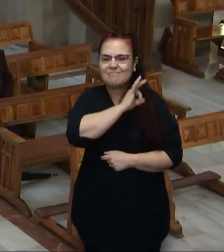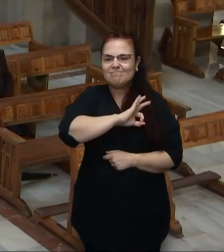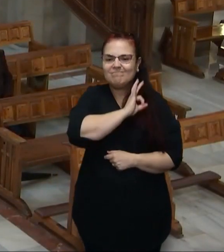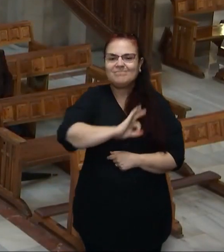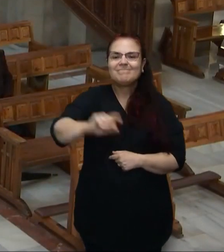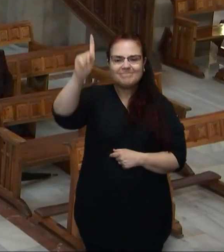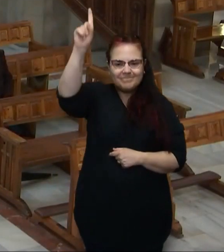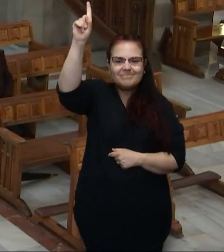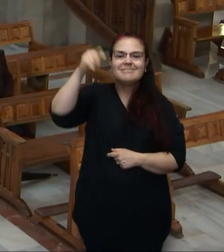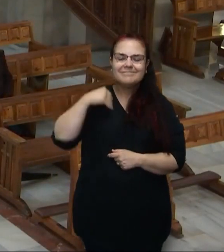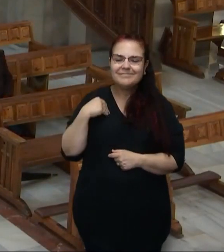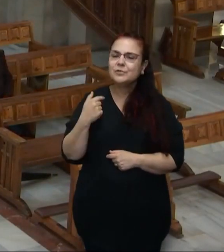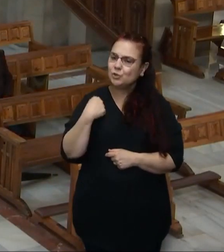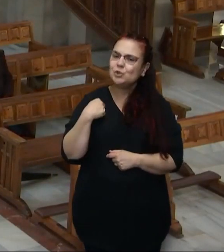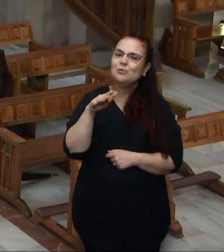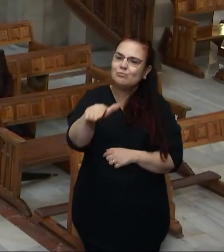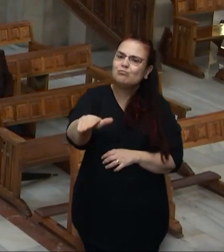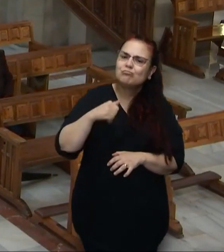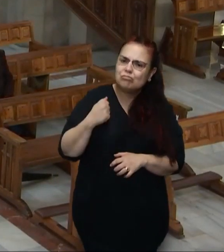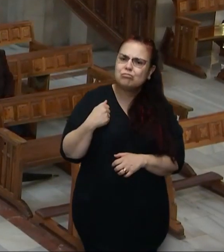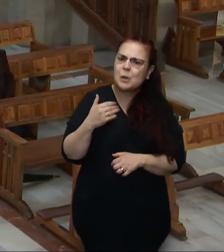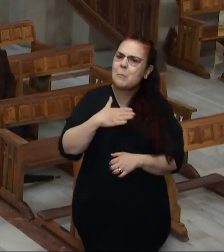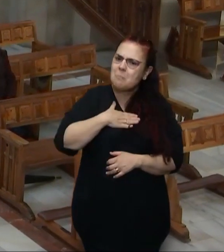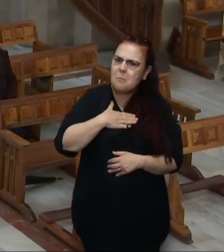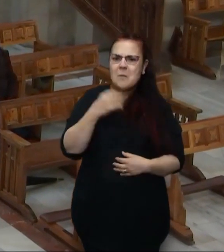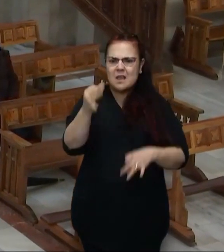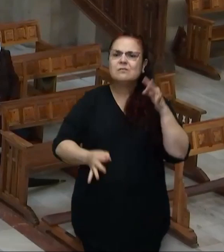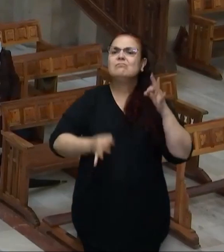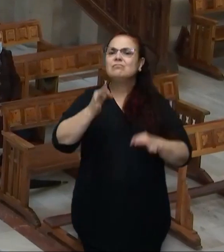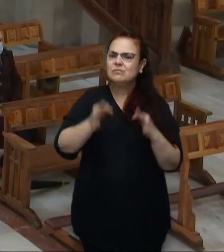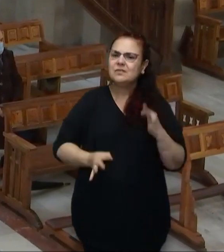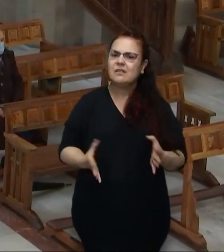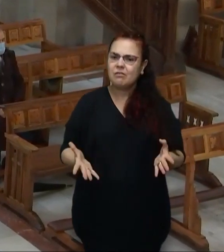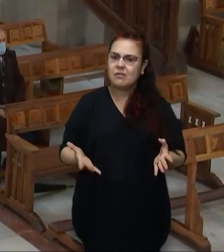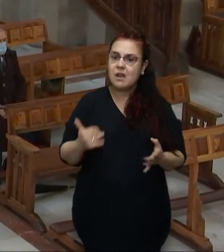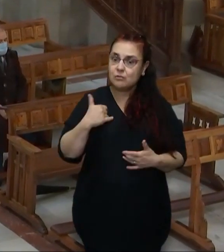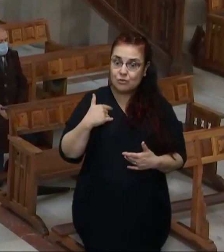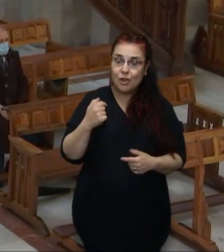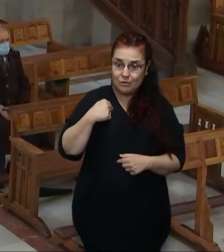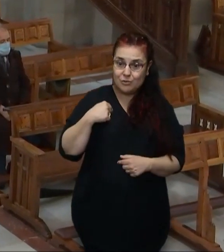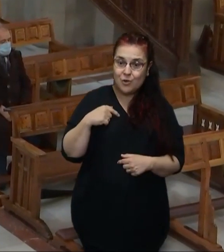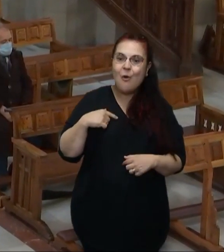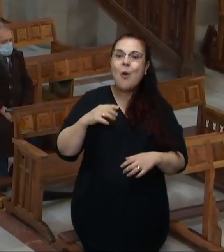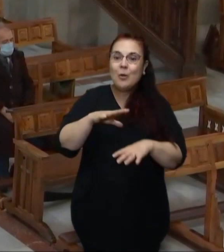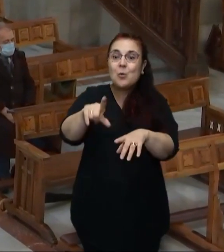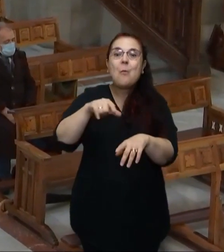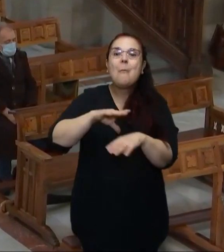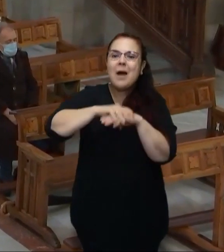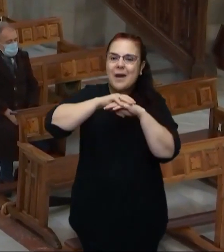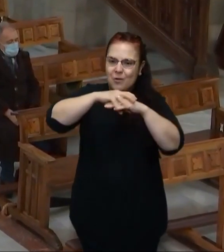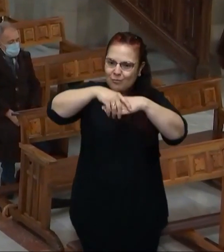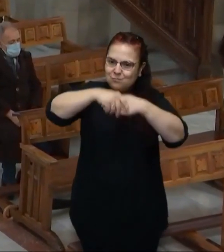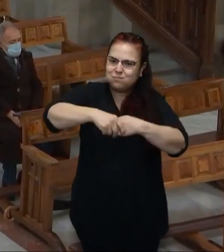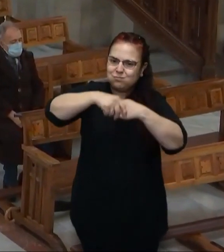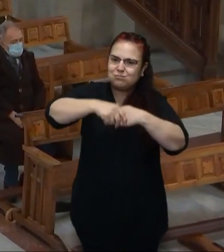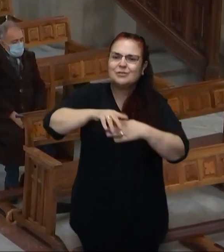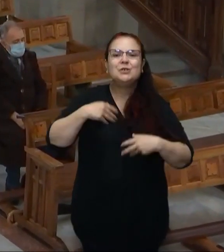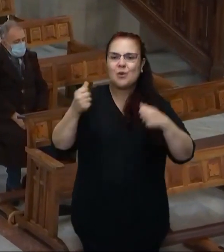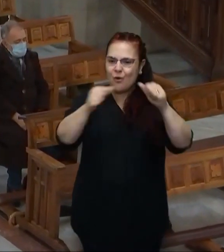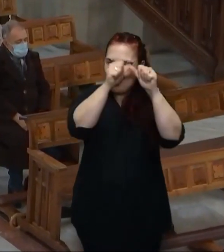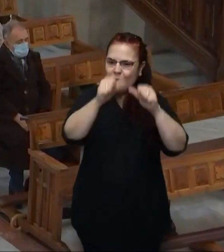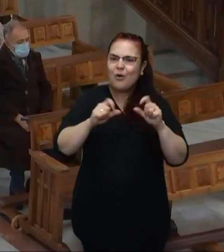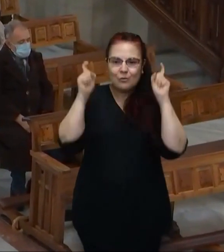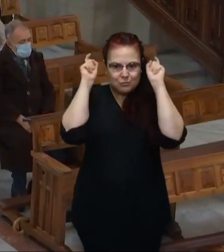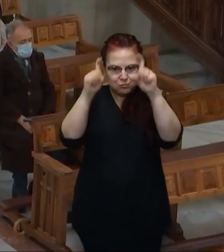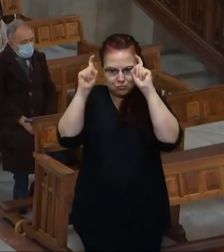Señor, te he llamado en mi justicia, te cogí de la mano, te formé